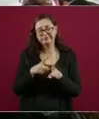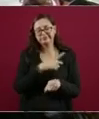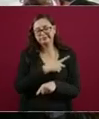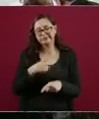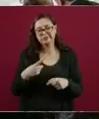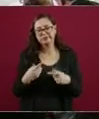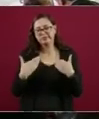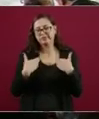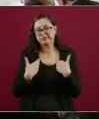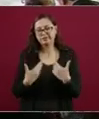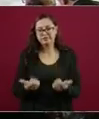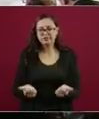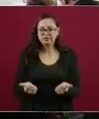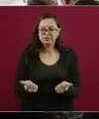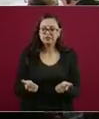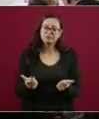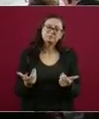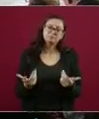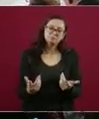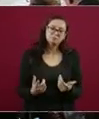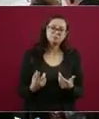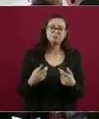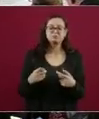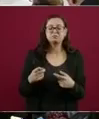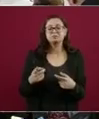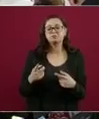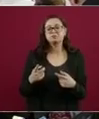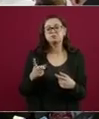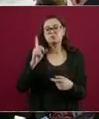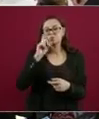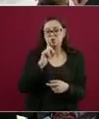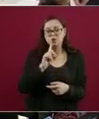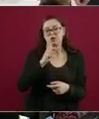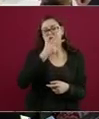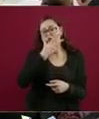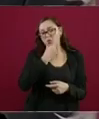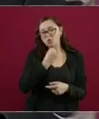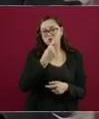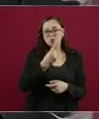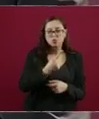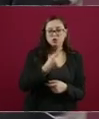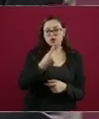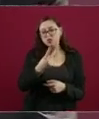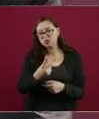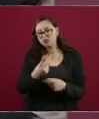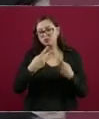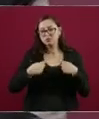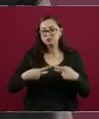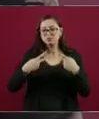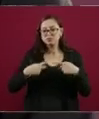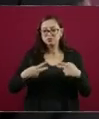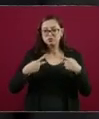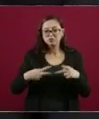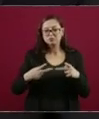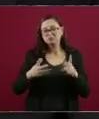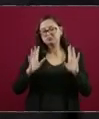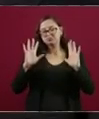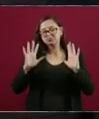una persona 2 mujer o hombre y organizaban